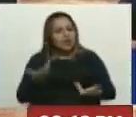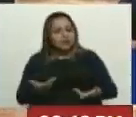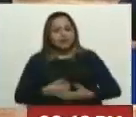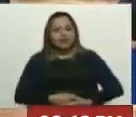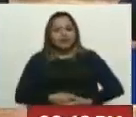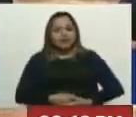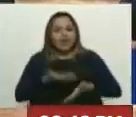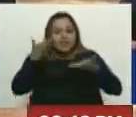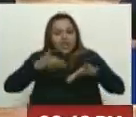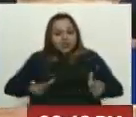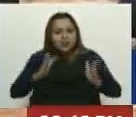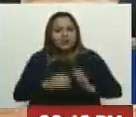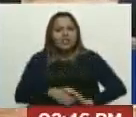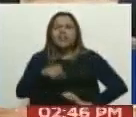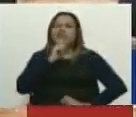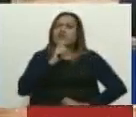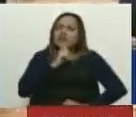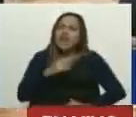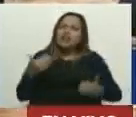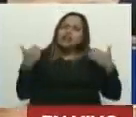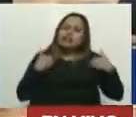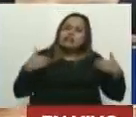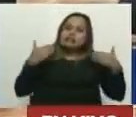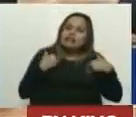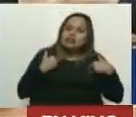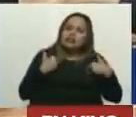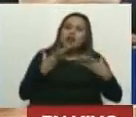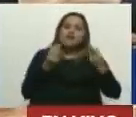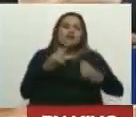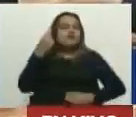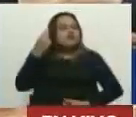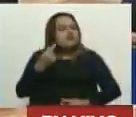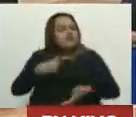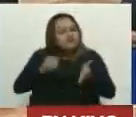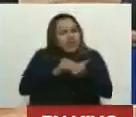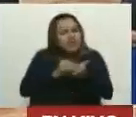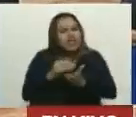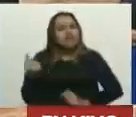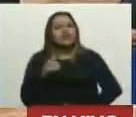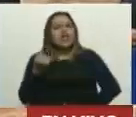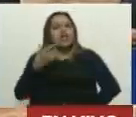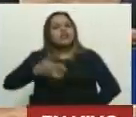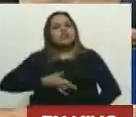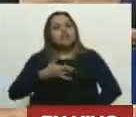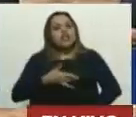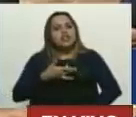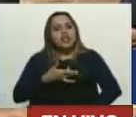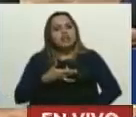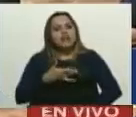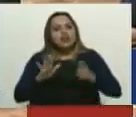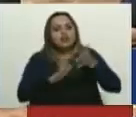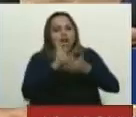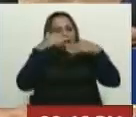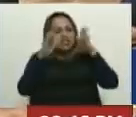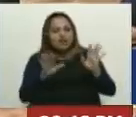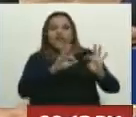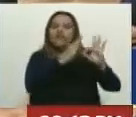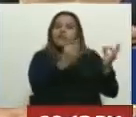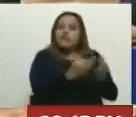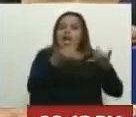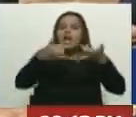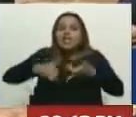nació de las vicisitudes, de las dificultades, muchas veces de la soledad que se siente en la atención de un familiar, de un hijo,